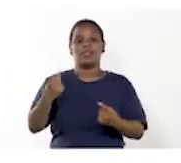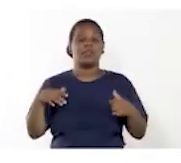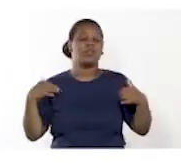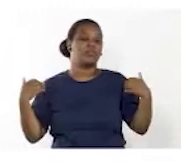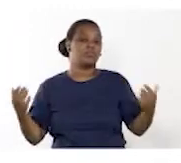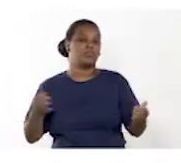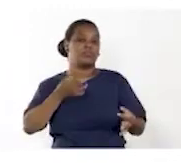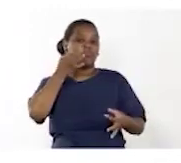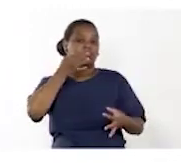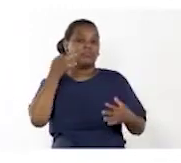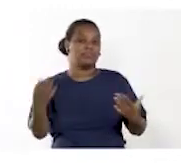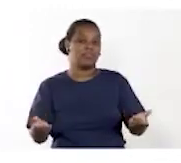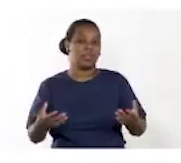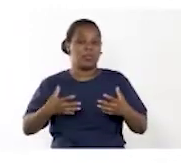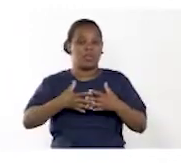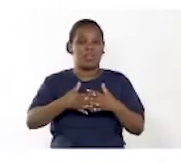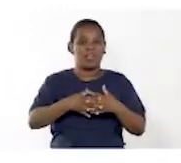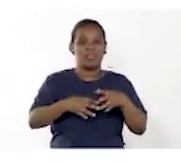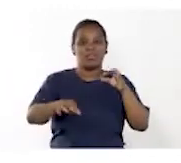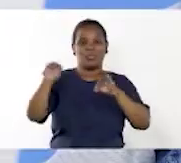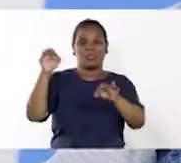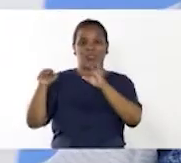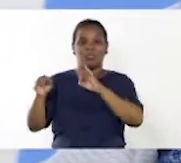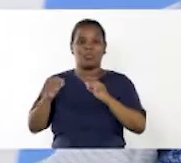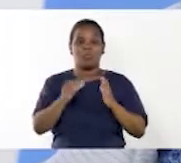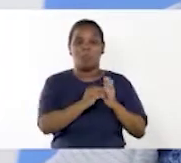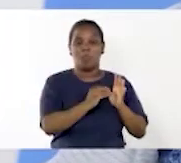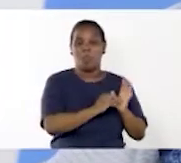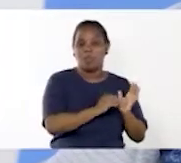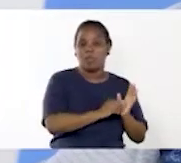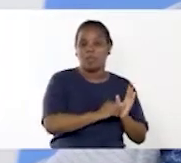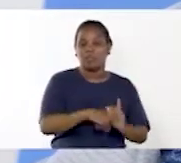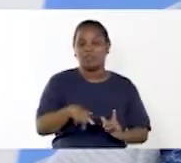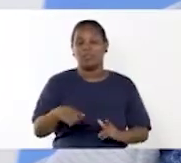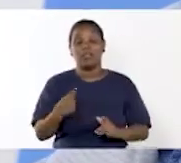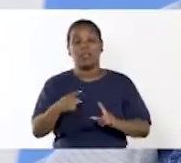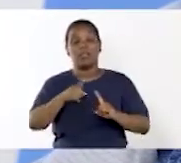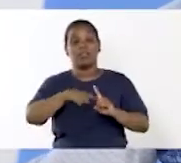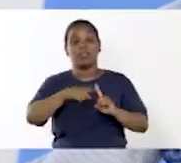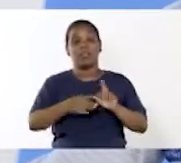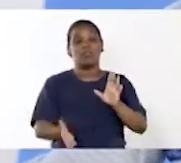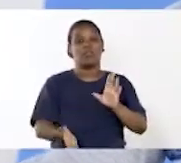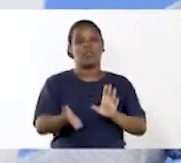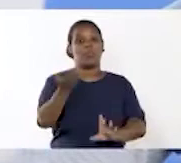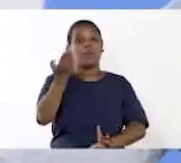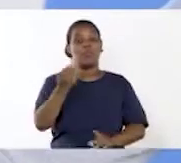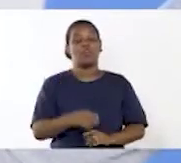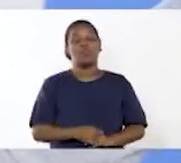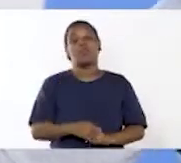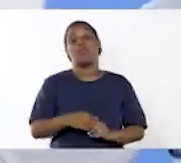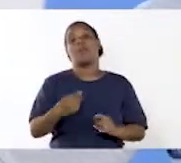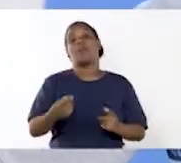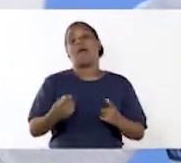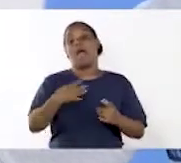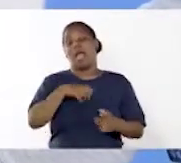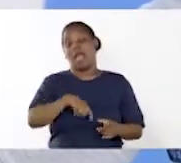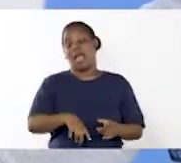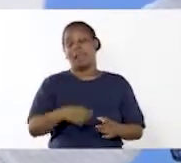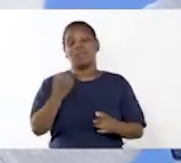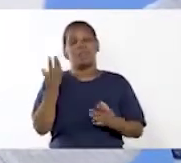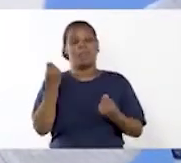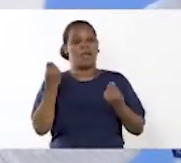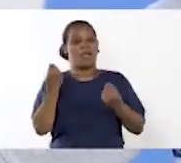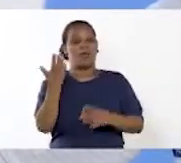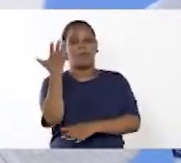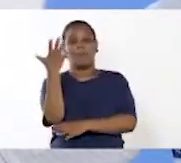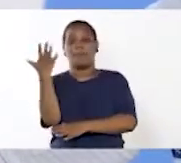por relación de componentes, que eso va a dar lugar a que al haber una temperatura mayor va a existir una mayor vegetación